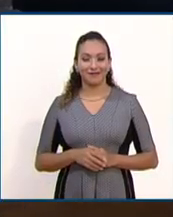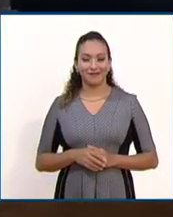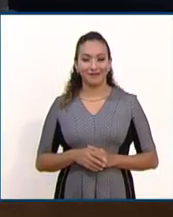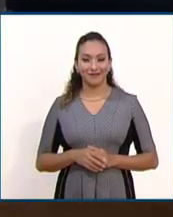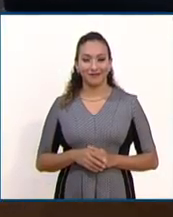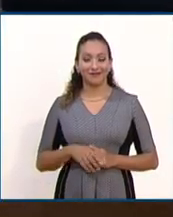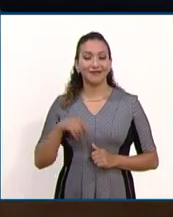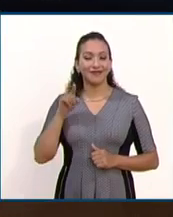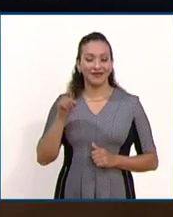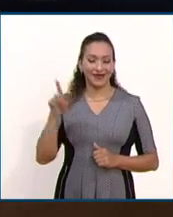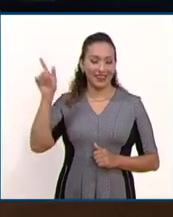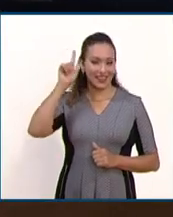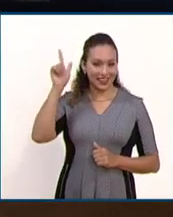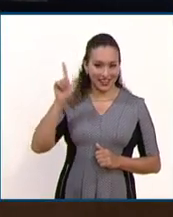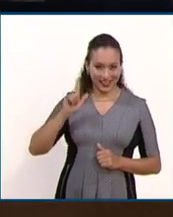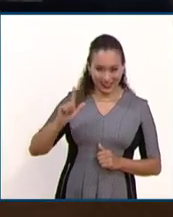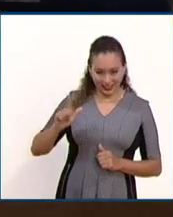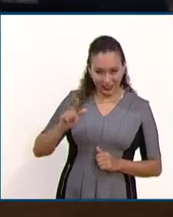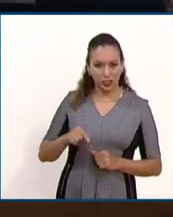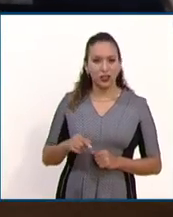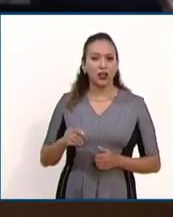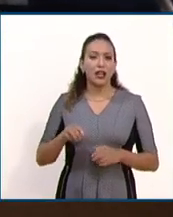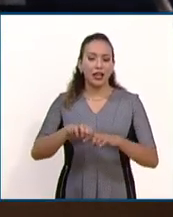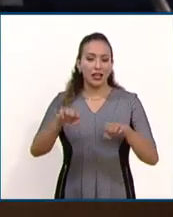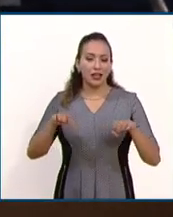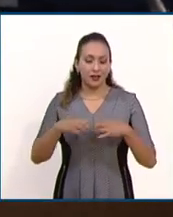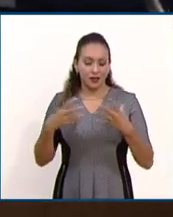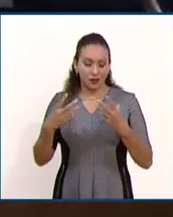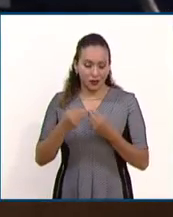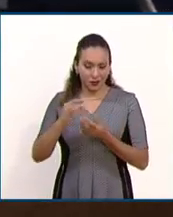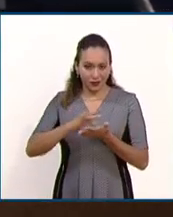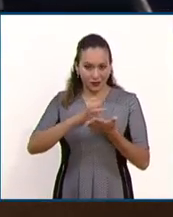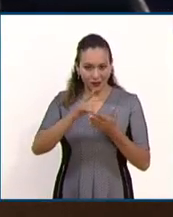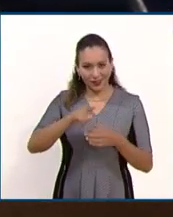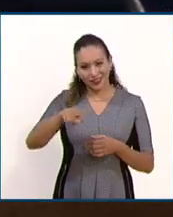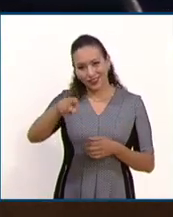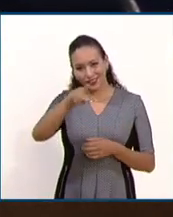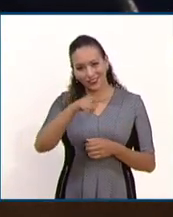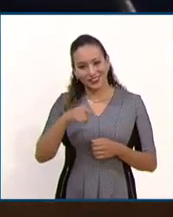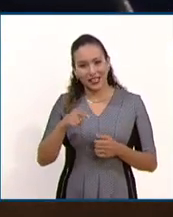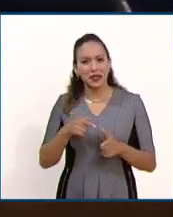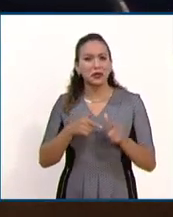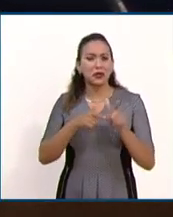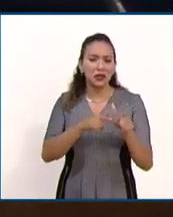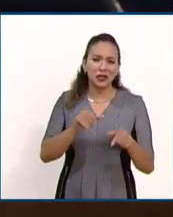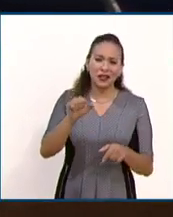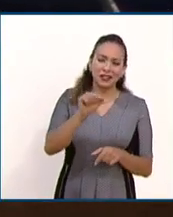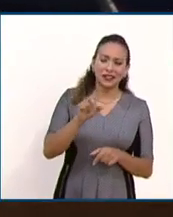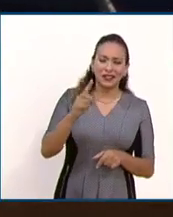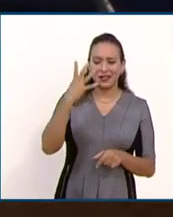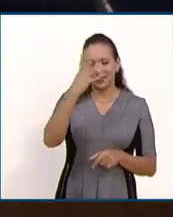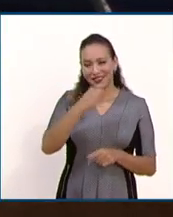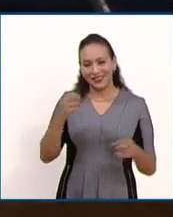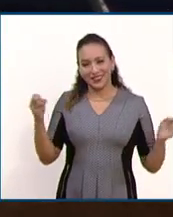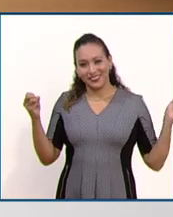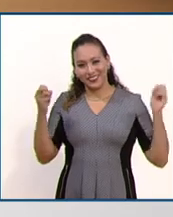Soy Leona Sánchez Cabrera y a nombre de todo el equipo que hace posible este espacio, le deseamos que siga disfrutando su fin de semana. Hasta pronto.